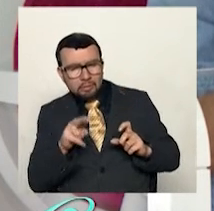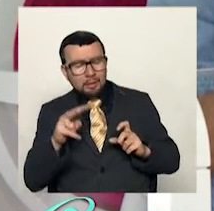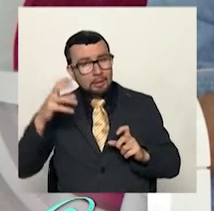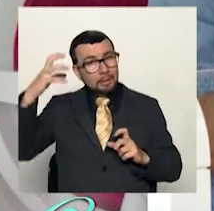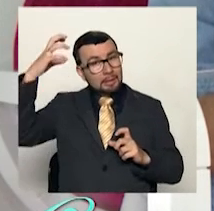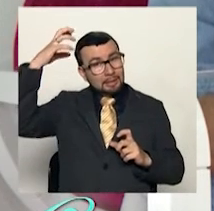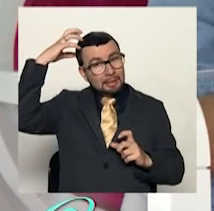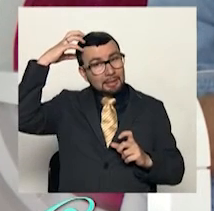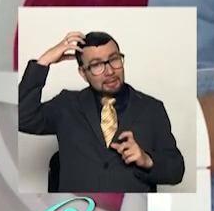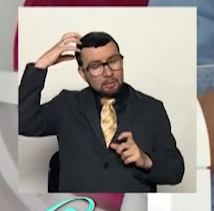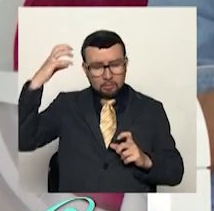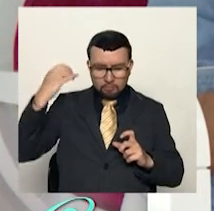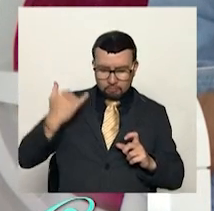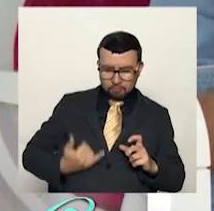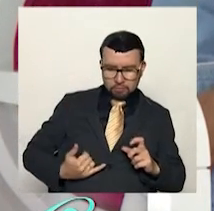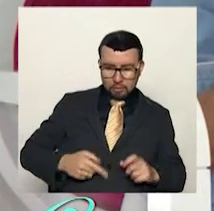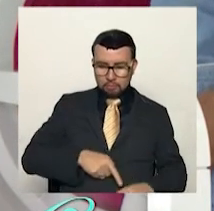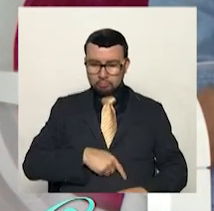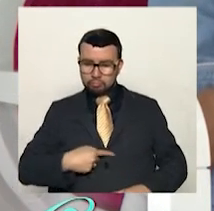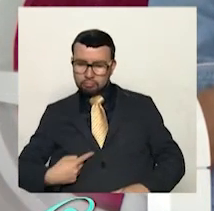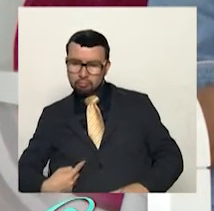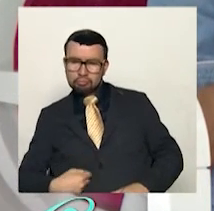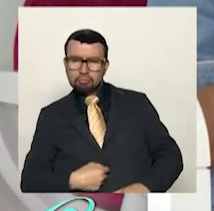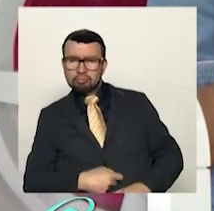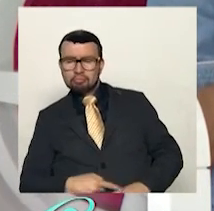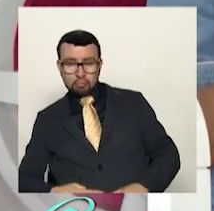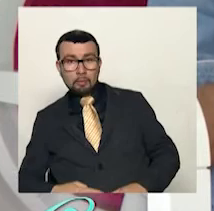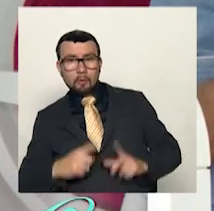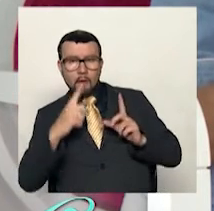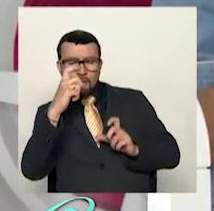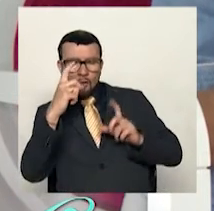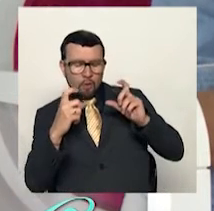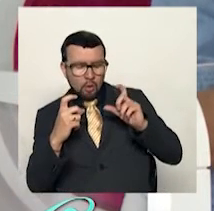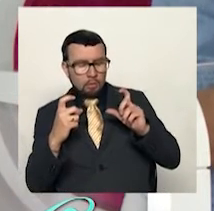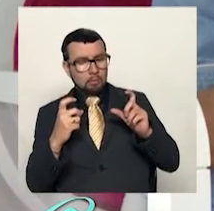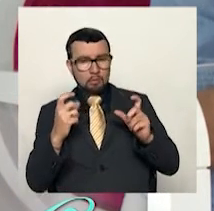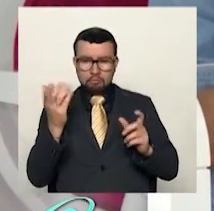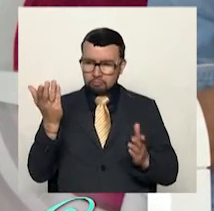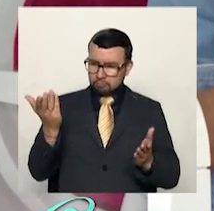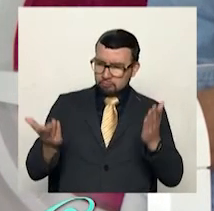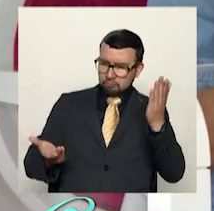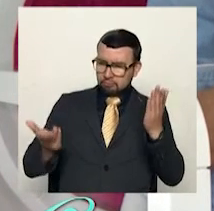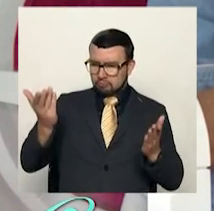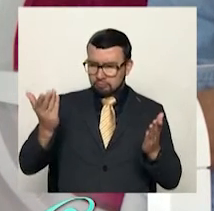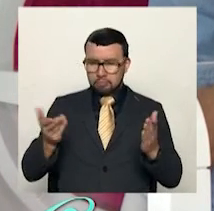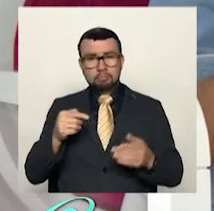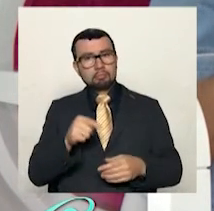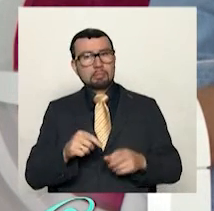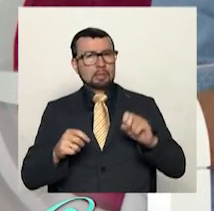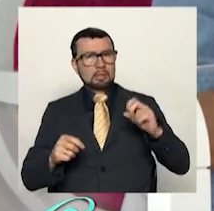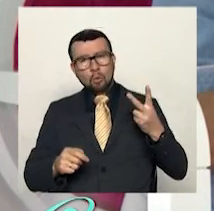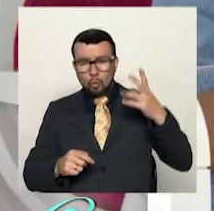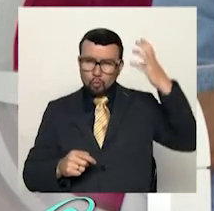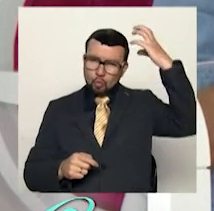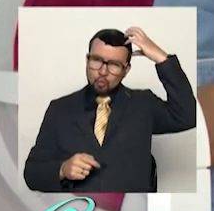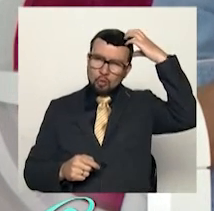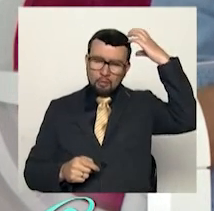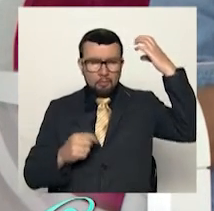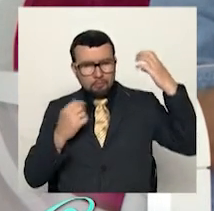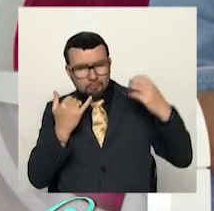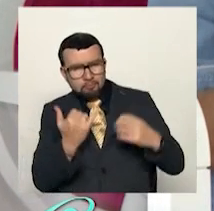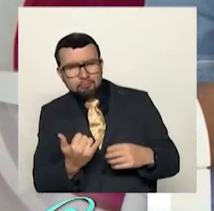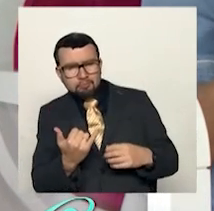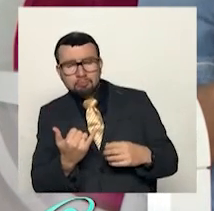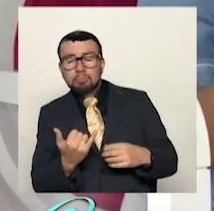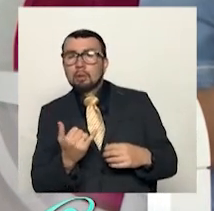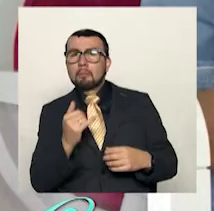y nosotros vemos el intestino en una foto, porque ustedes pueden hacer el ensayo y mirar y averiguar sobre el segundo cerebro, la estructura de